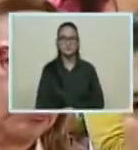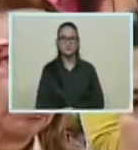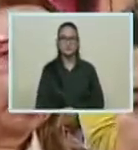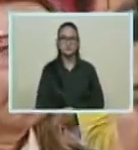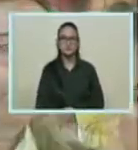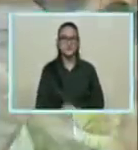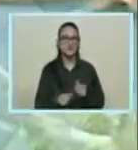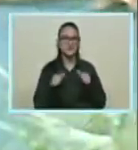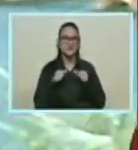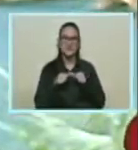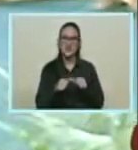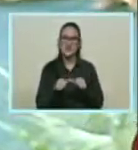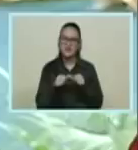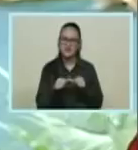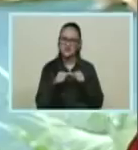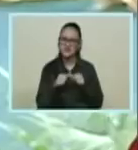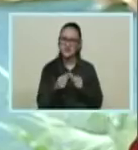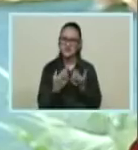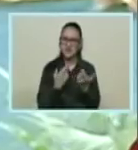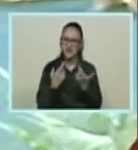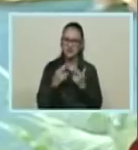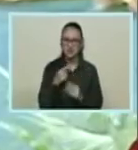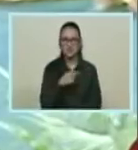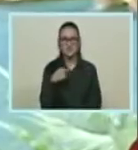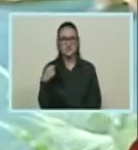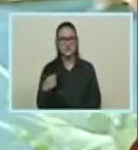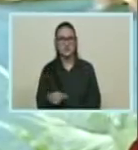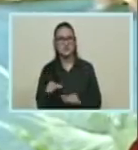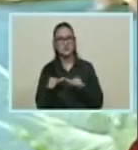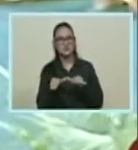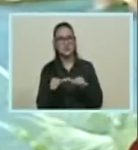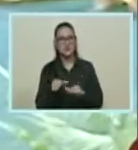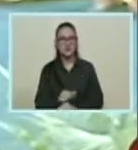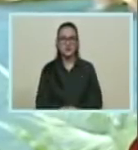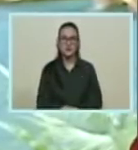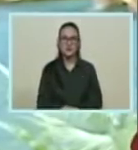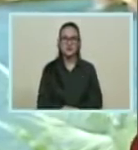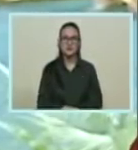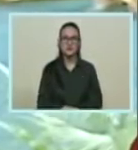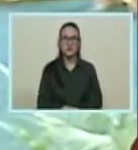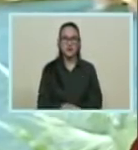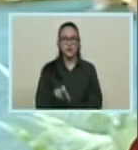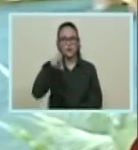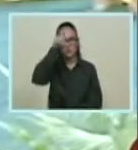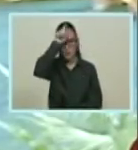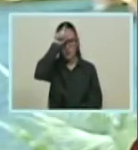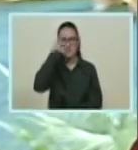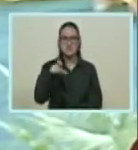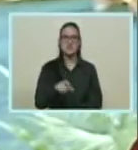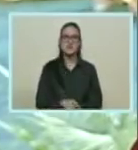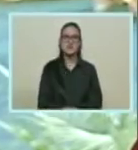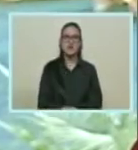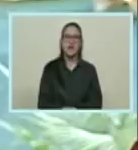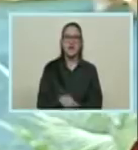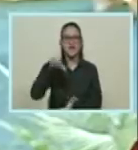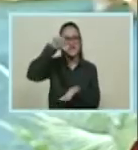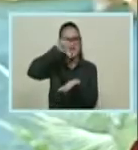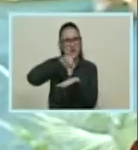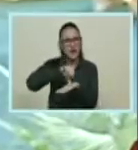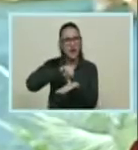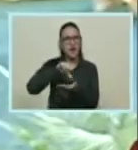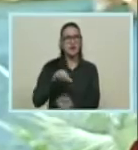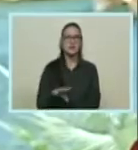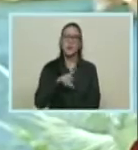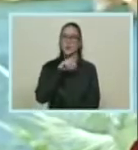Por eso seguimos construyendo las relaciones con China, con Turquía, con Irán,